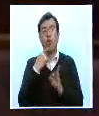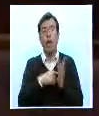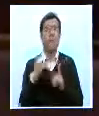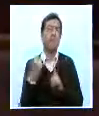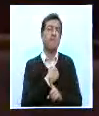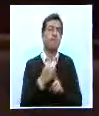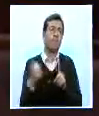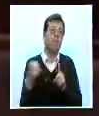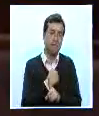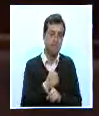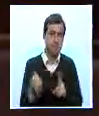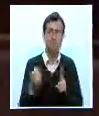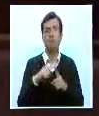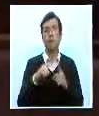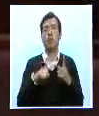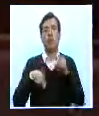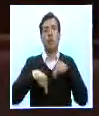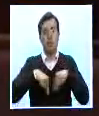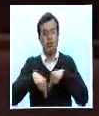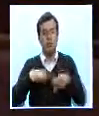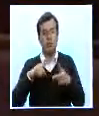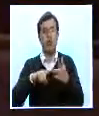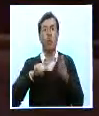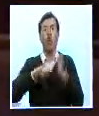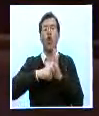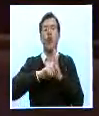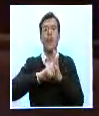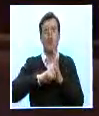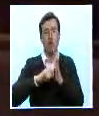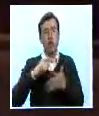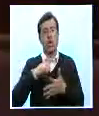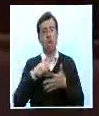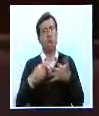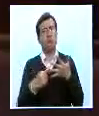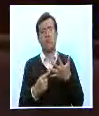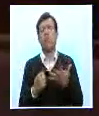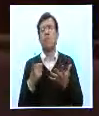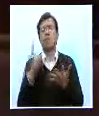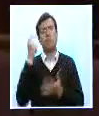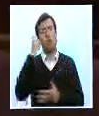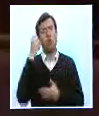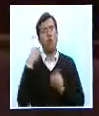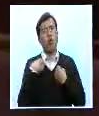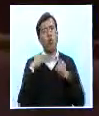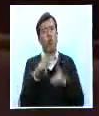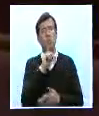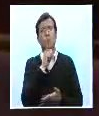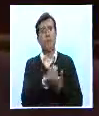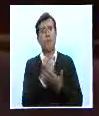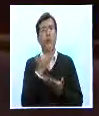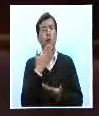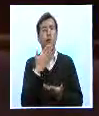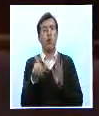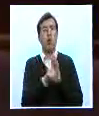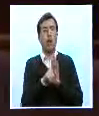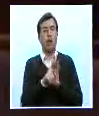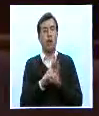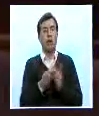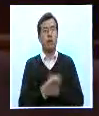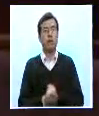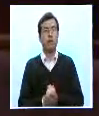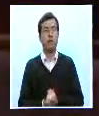intrafamiliar sobre tránsito sobre contraloría creemos que es una oportunidad valiosa para identificar la eficacia del código penal